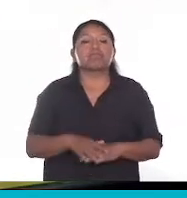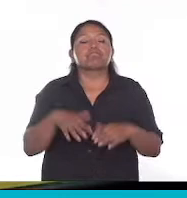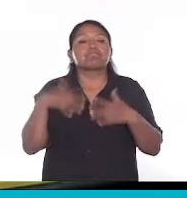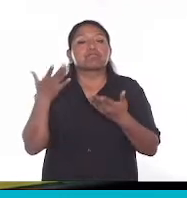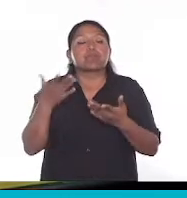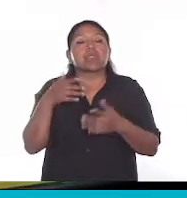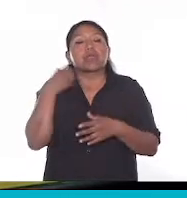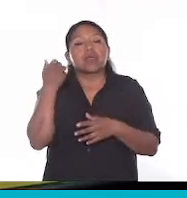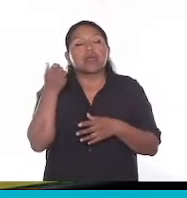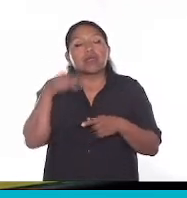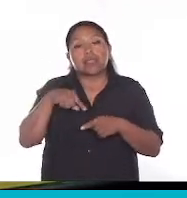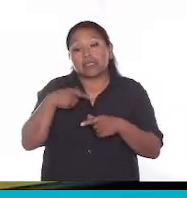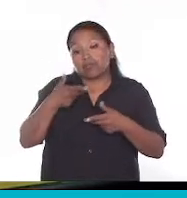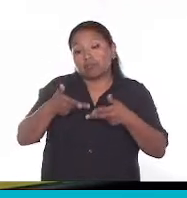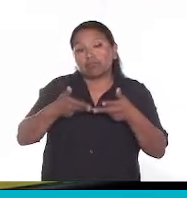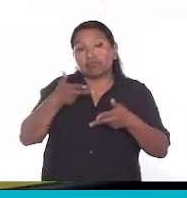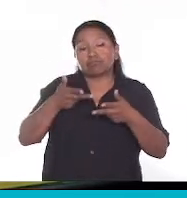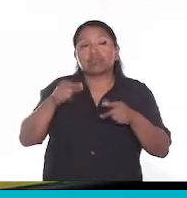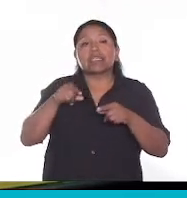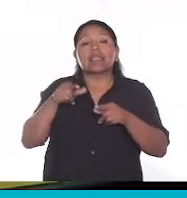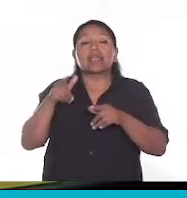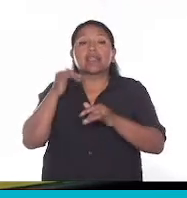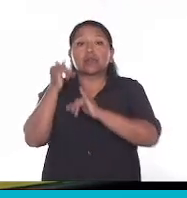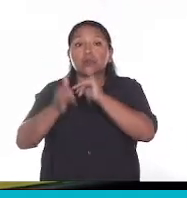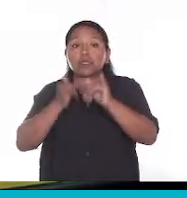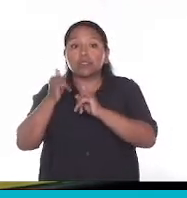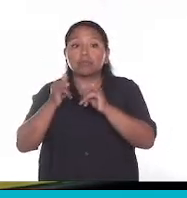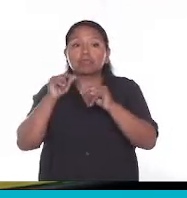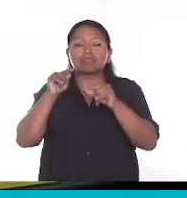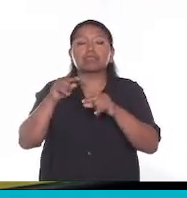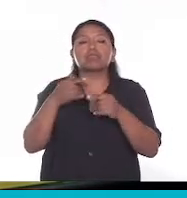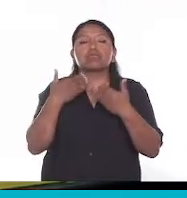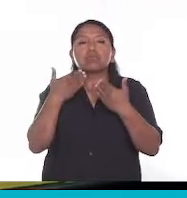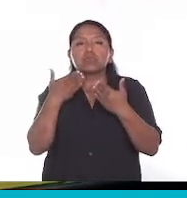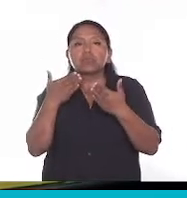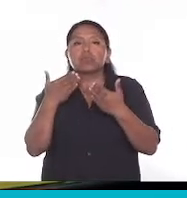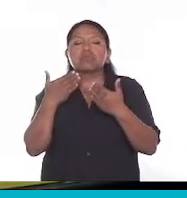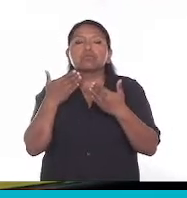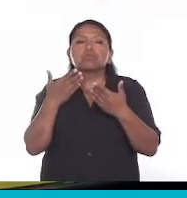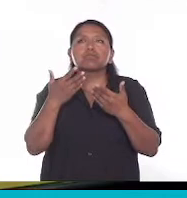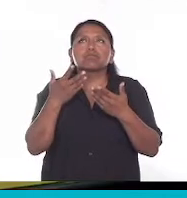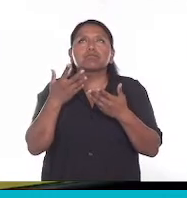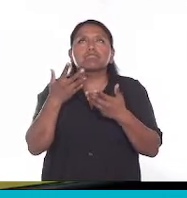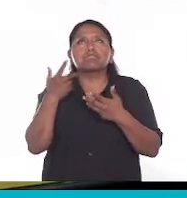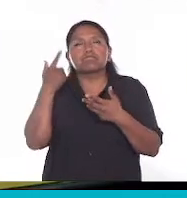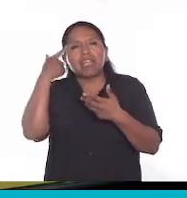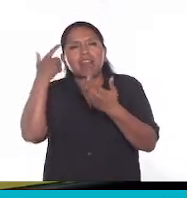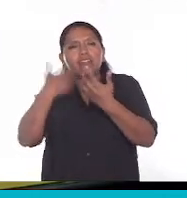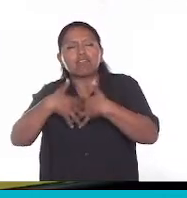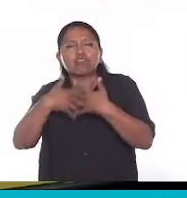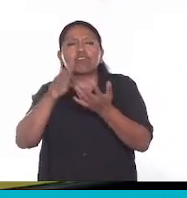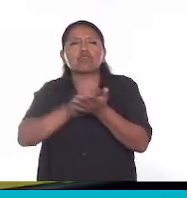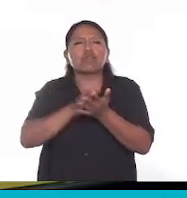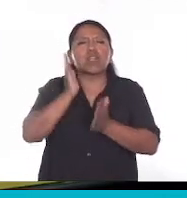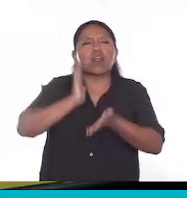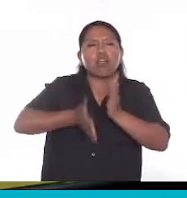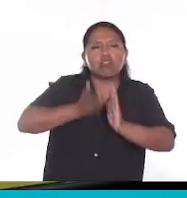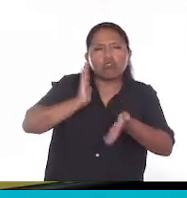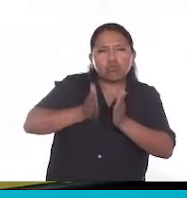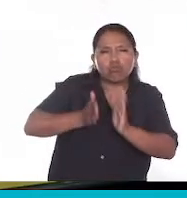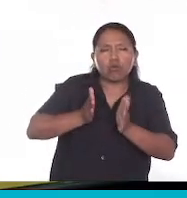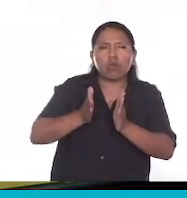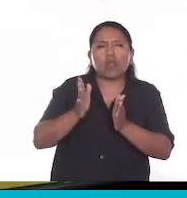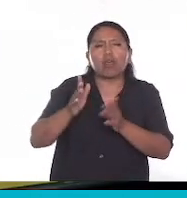importante, a partir de esto que él cuenta, poder tomar y reflexionar sobre las torturas que sufrieron